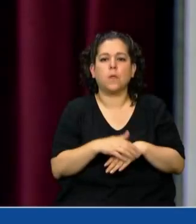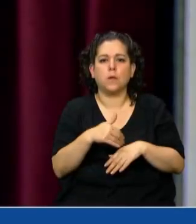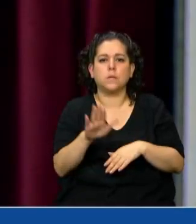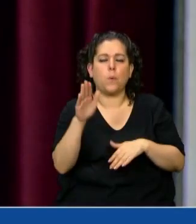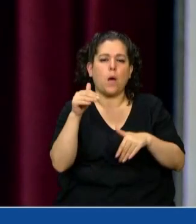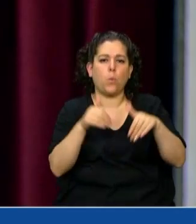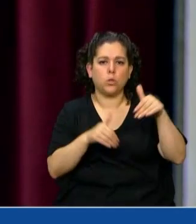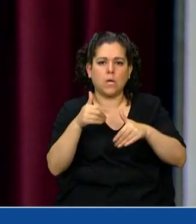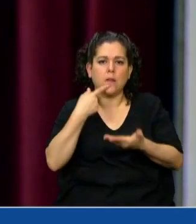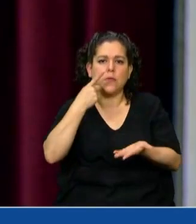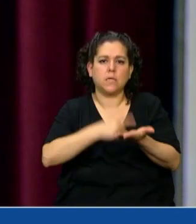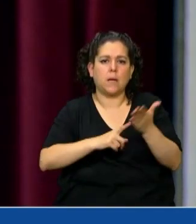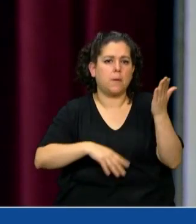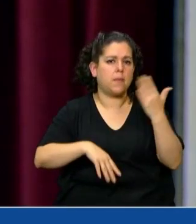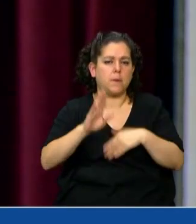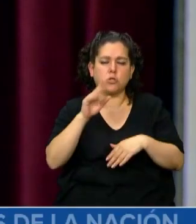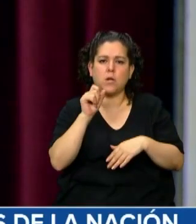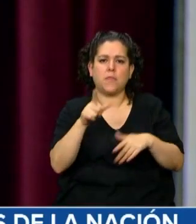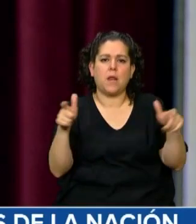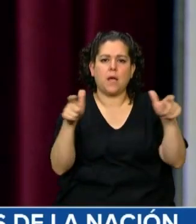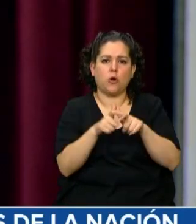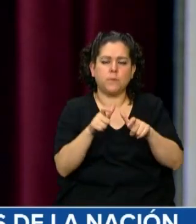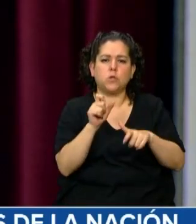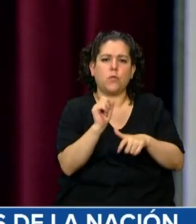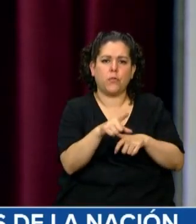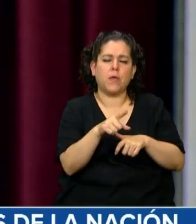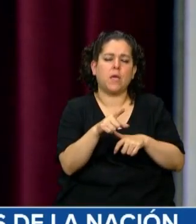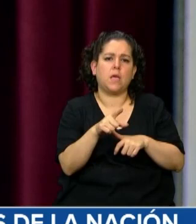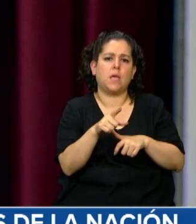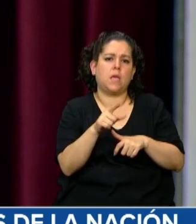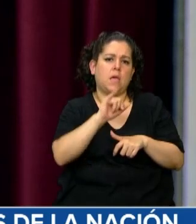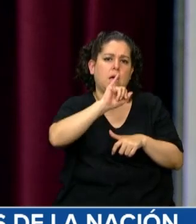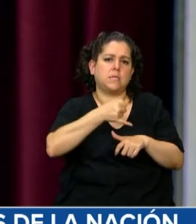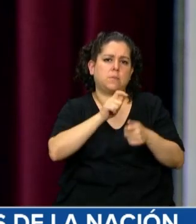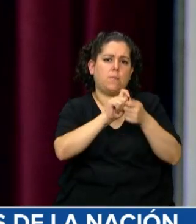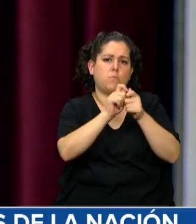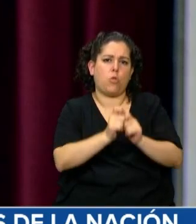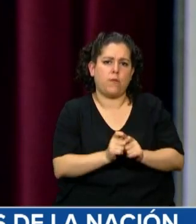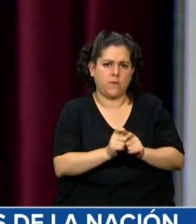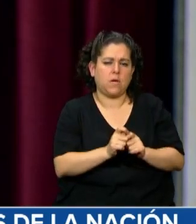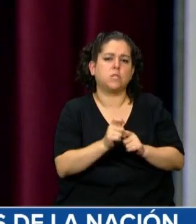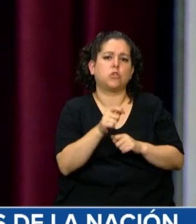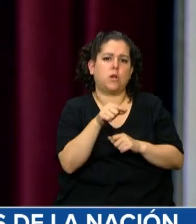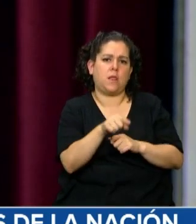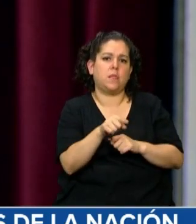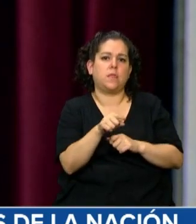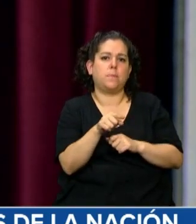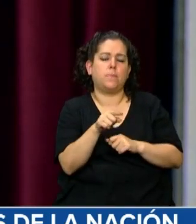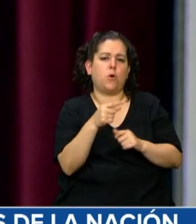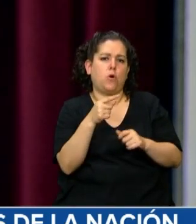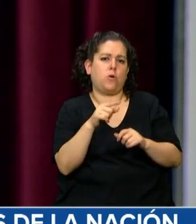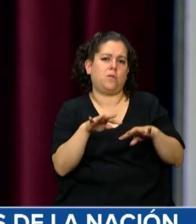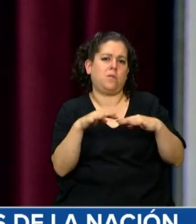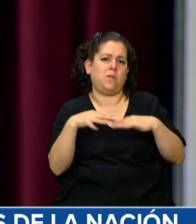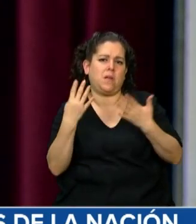se va a votar el dictamen de mayoría de las comisiones aceptando las modificaciones introducidas por el